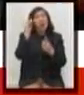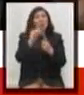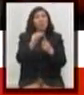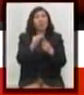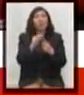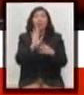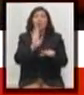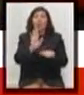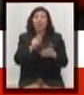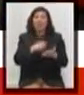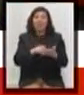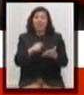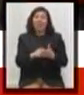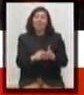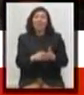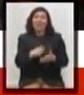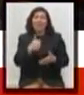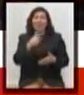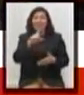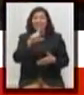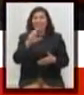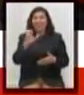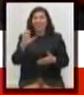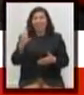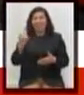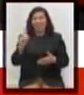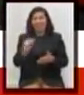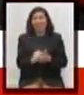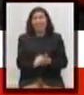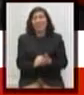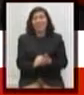la escritora Isabel Allende sobre su obra